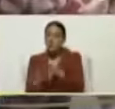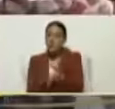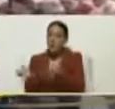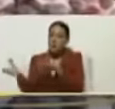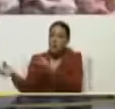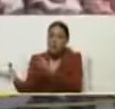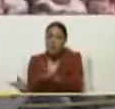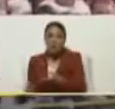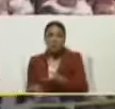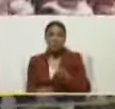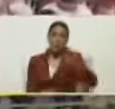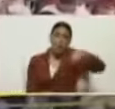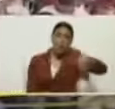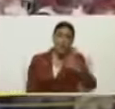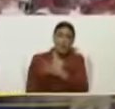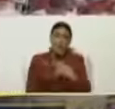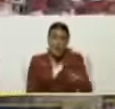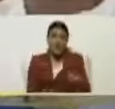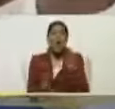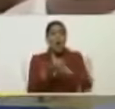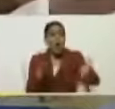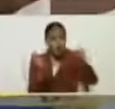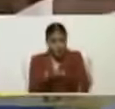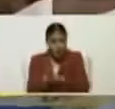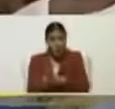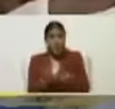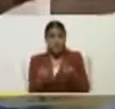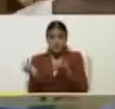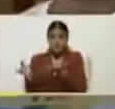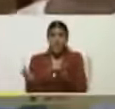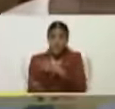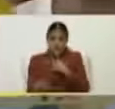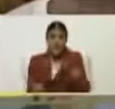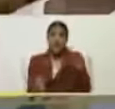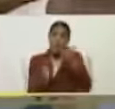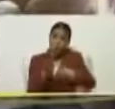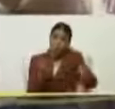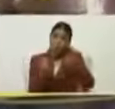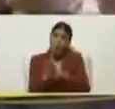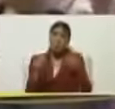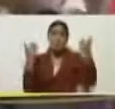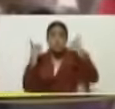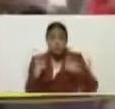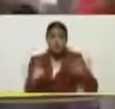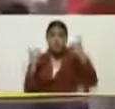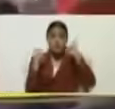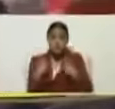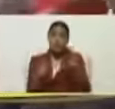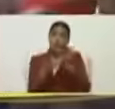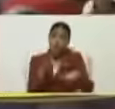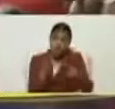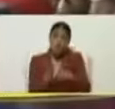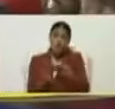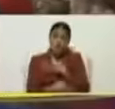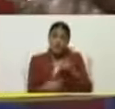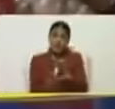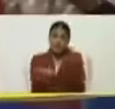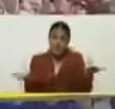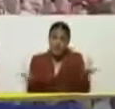¿Ustedes quieren que vuelva la guarimba y las trancas de los caminos? ¿Quieren volver a sufrir? Ellos